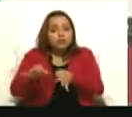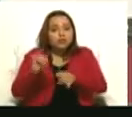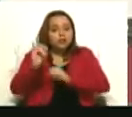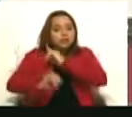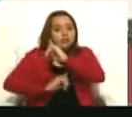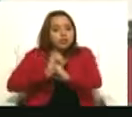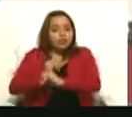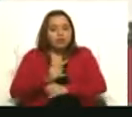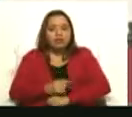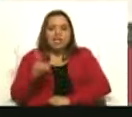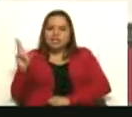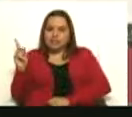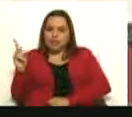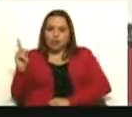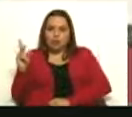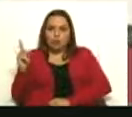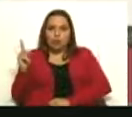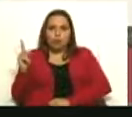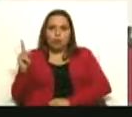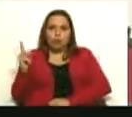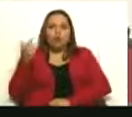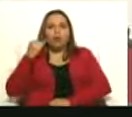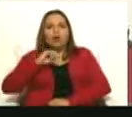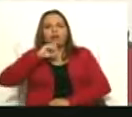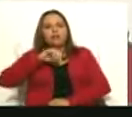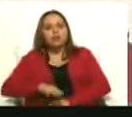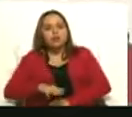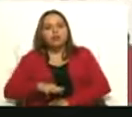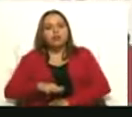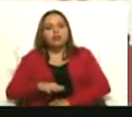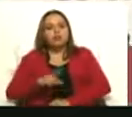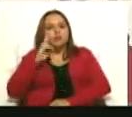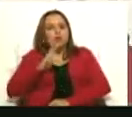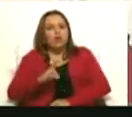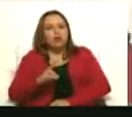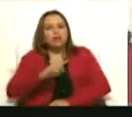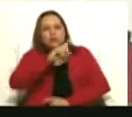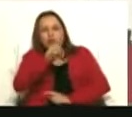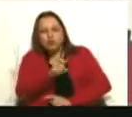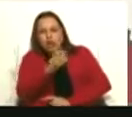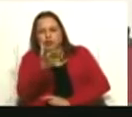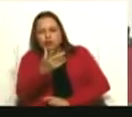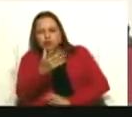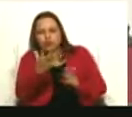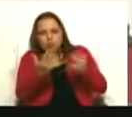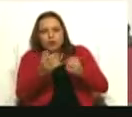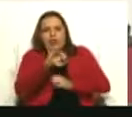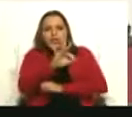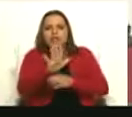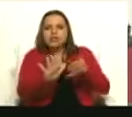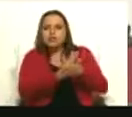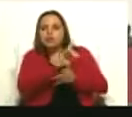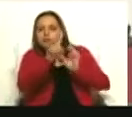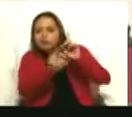segundo, que ahí viene nuestra posición histórica, que es la pregunta número 3 del referendo